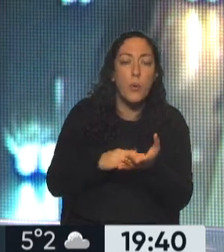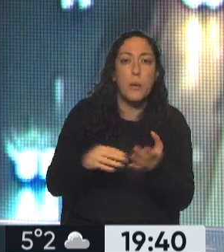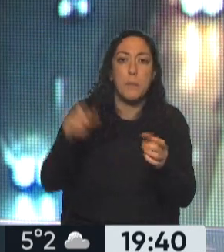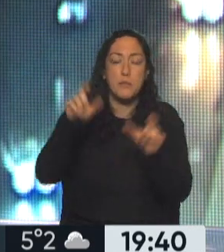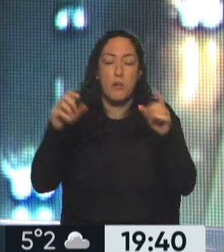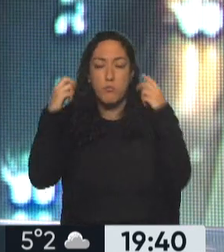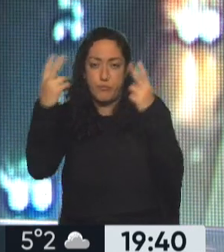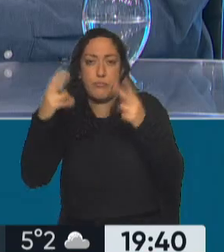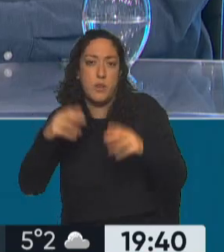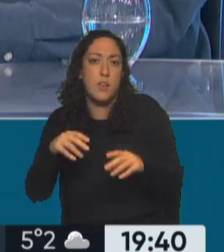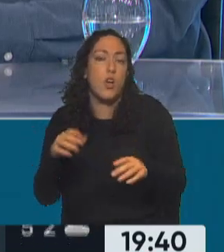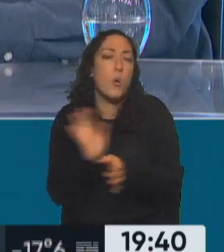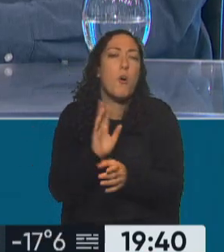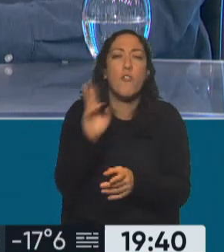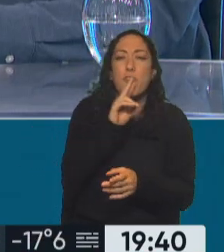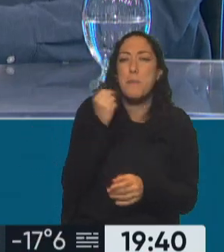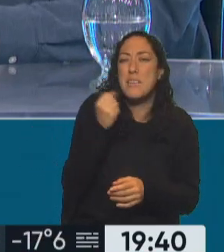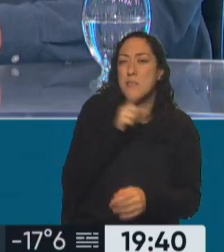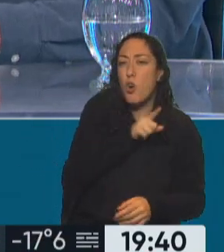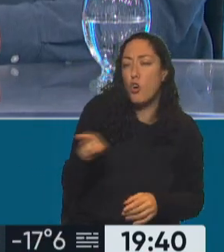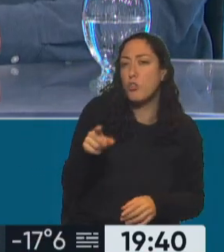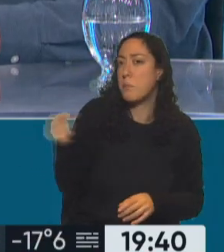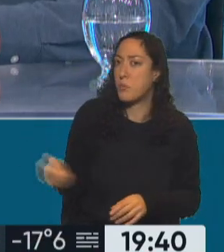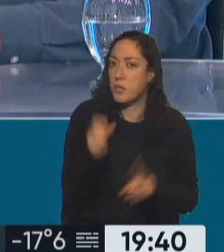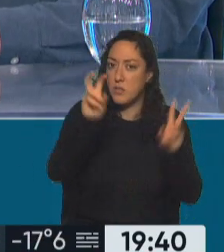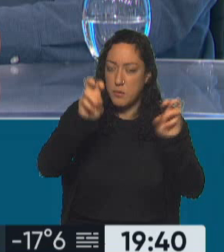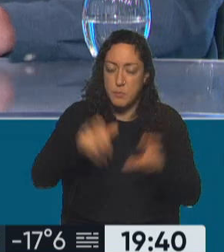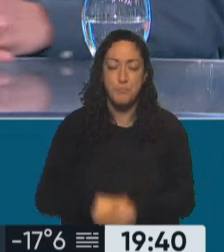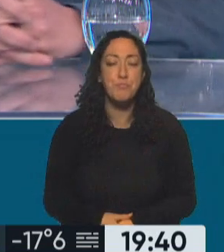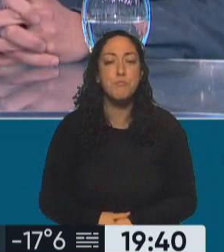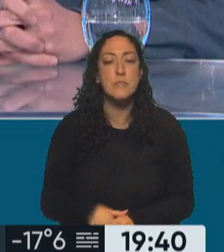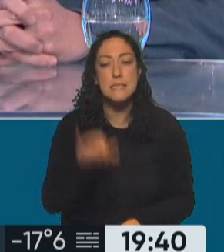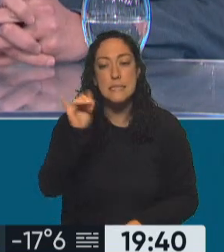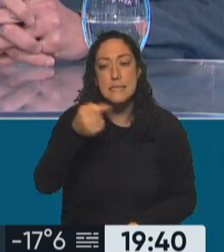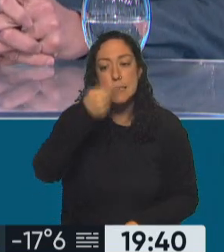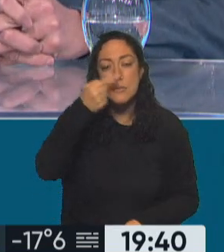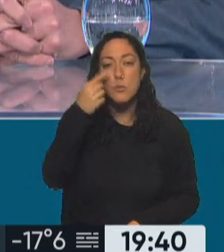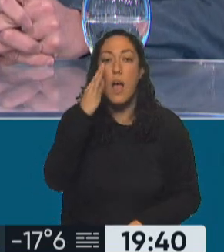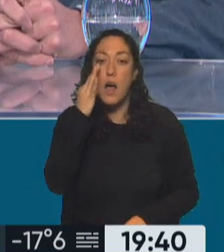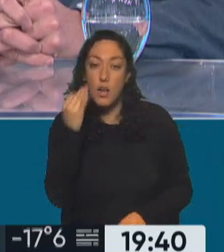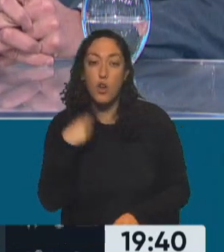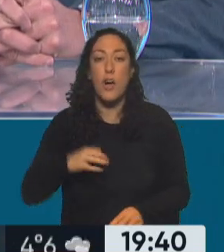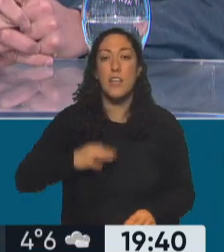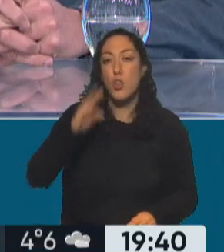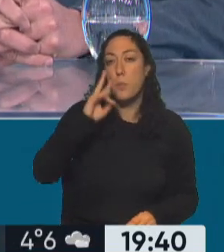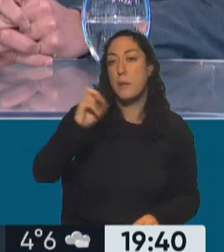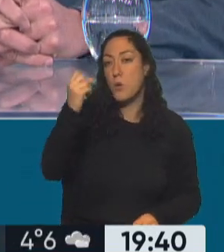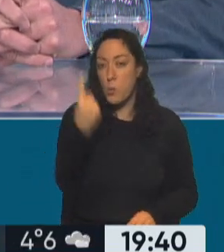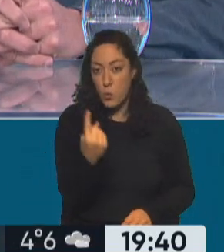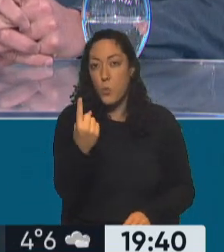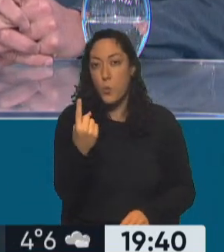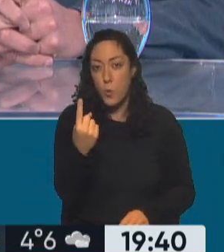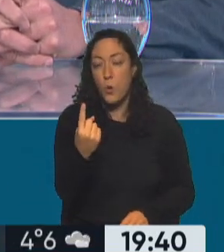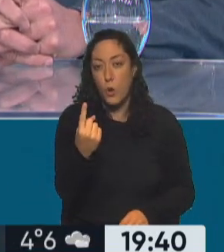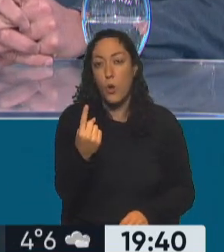ahí uno encuentra que el antifeminismo es un condimento Hay importante. algo muy curioso, hay algo muy curioso. En el 2001,